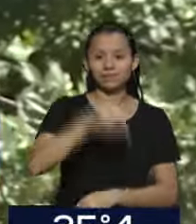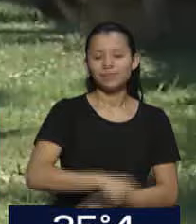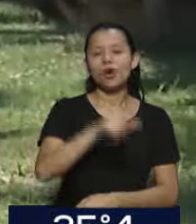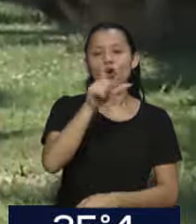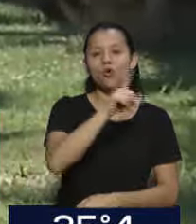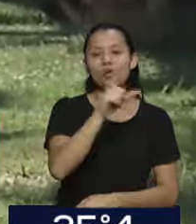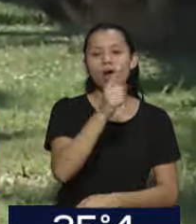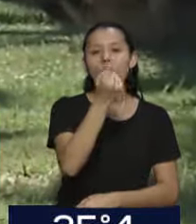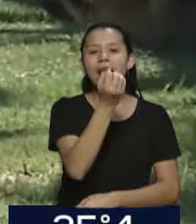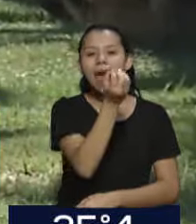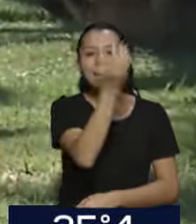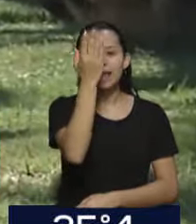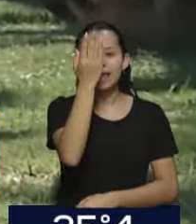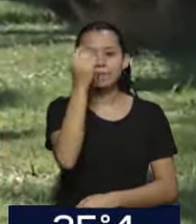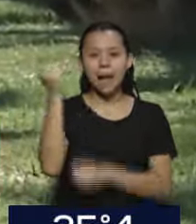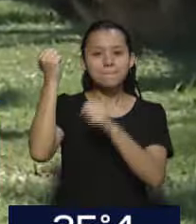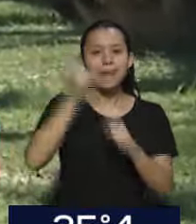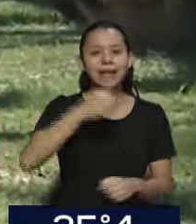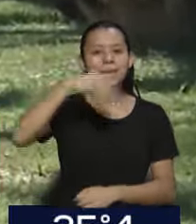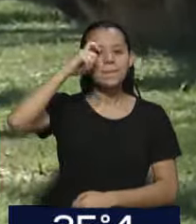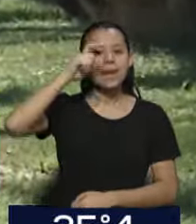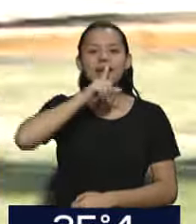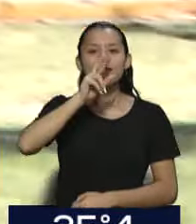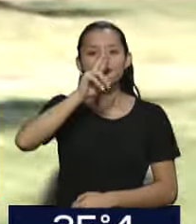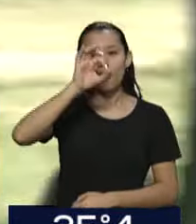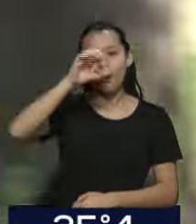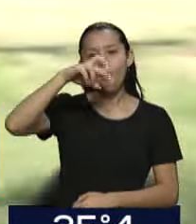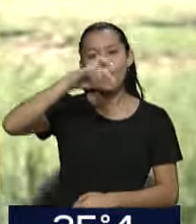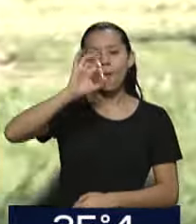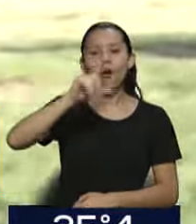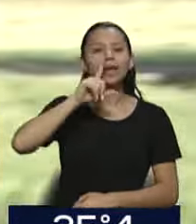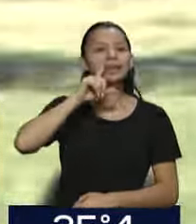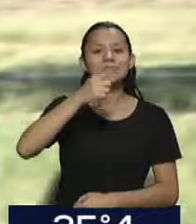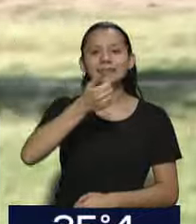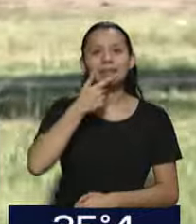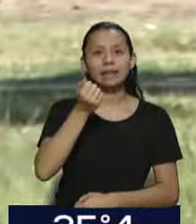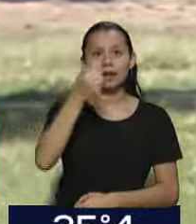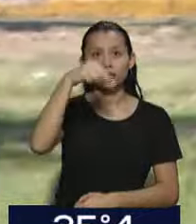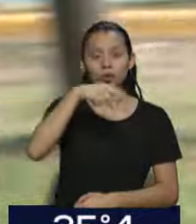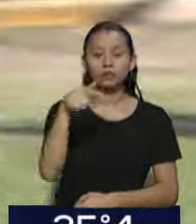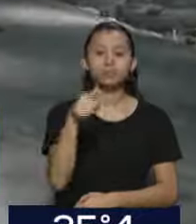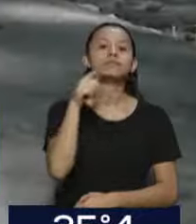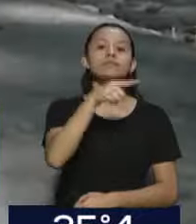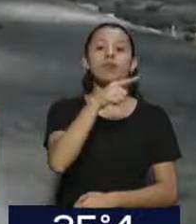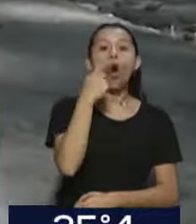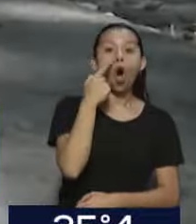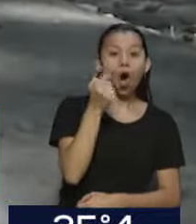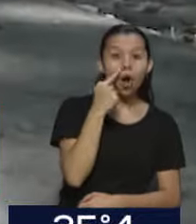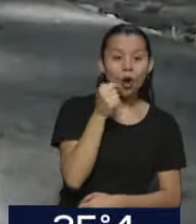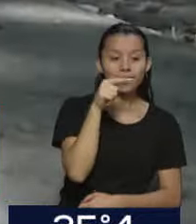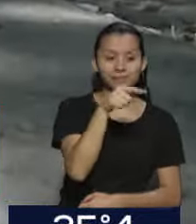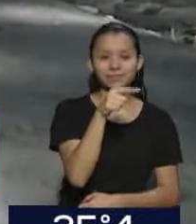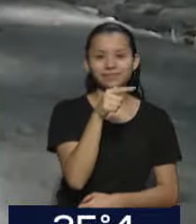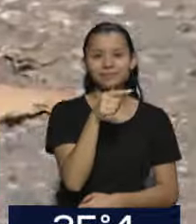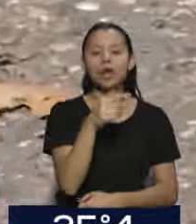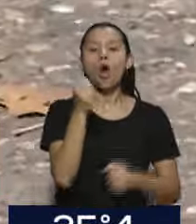1 de la madrugada en el Parque Metropolitano. La víctima fatal fue identificada como Gabriel Ferreira, de 23 años. El joven iba